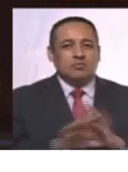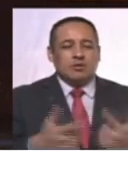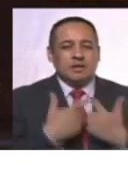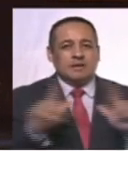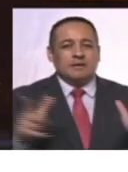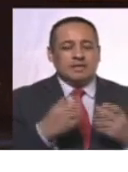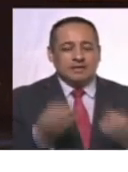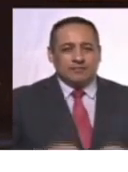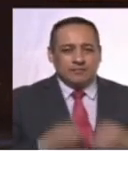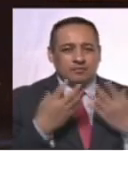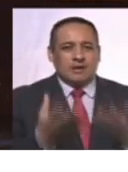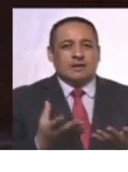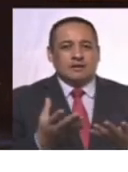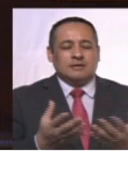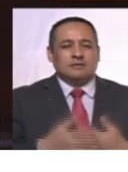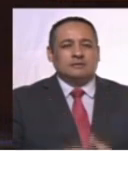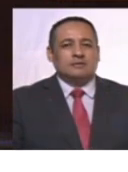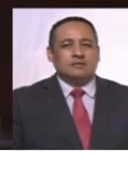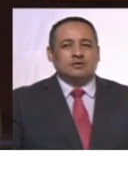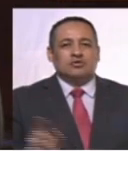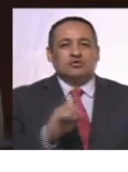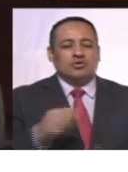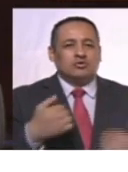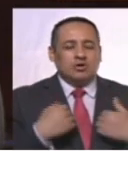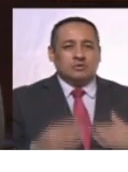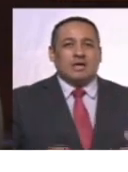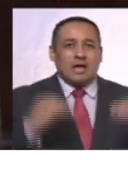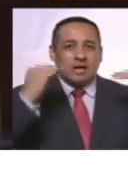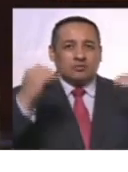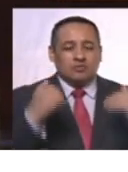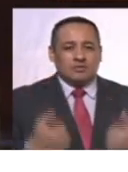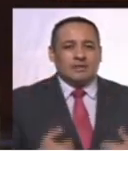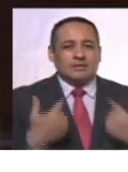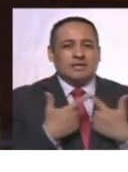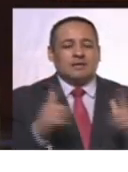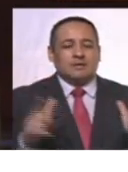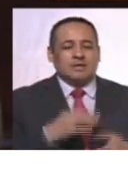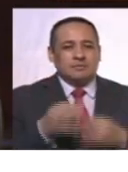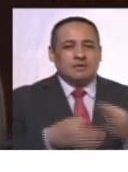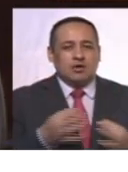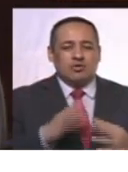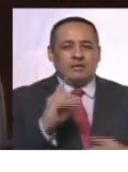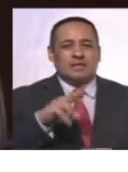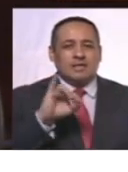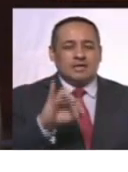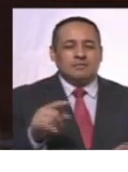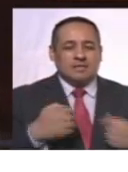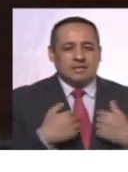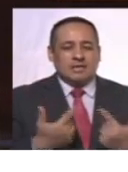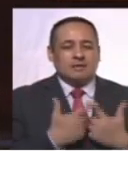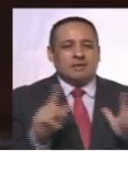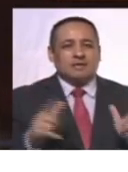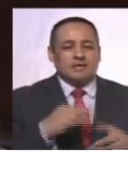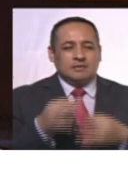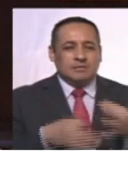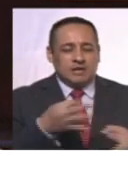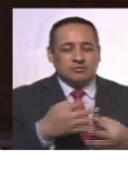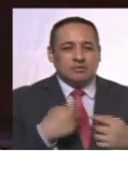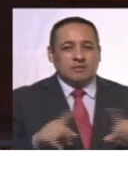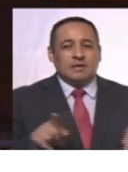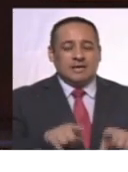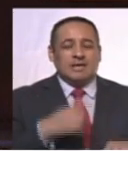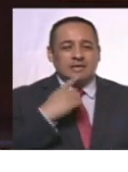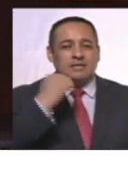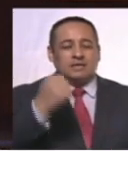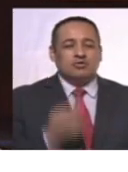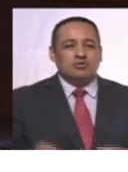libertad de expresión. No tengo que ser adulto para tener libertad de expresión o tener DNI para tener libertad de expresión. Ese